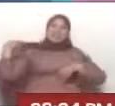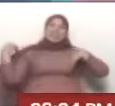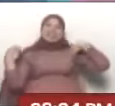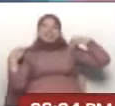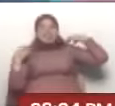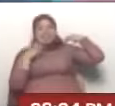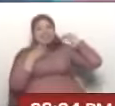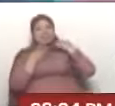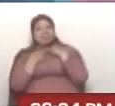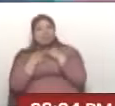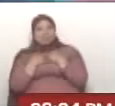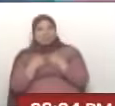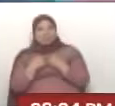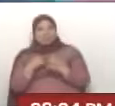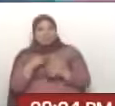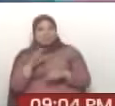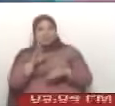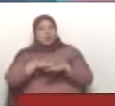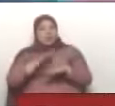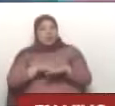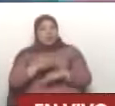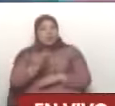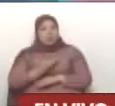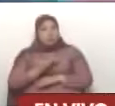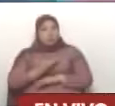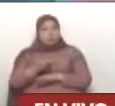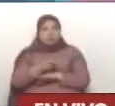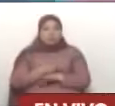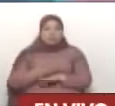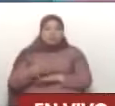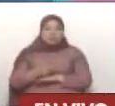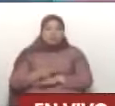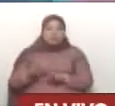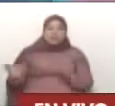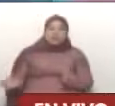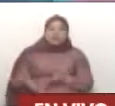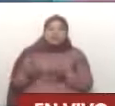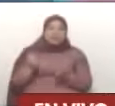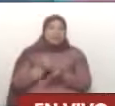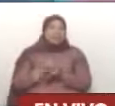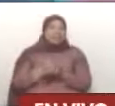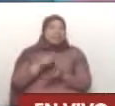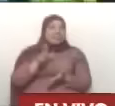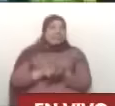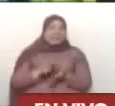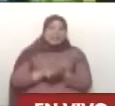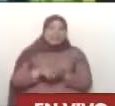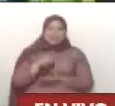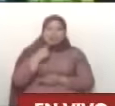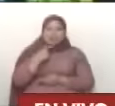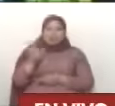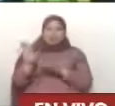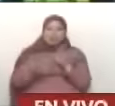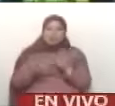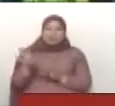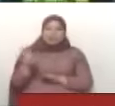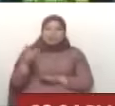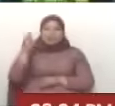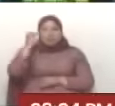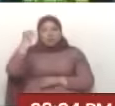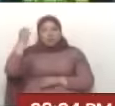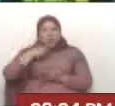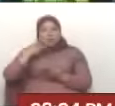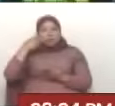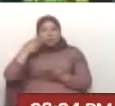Y le está pidiendo al gobernador y alcaldesa impulsar el turismo. Yo tengo una idea, un